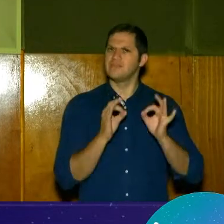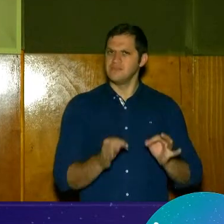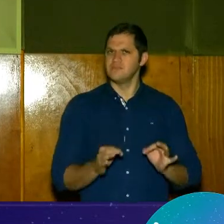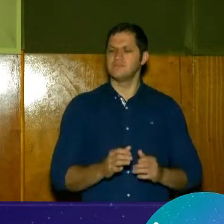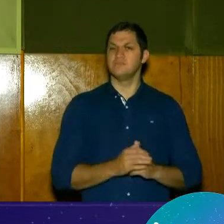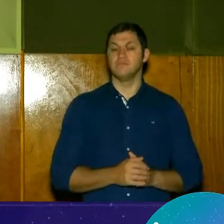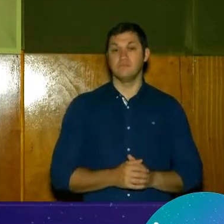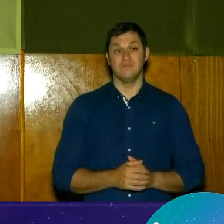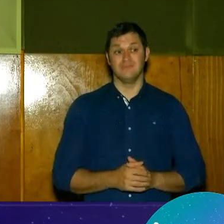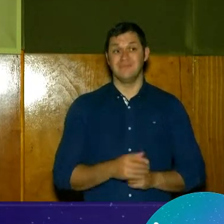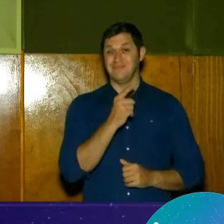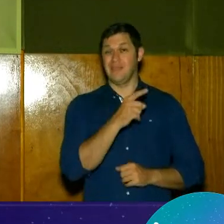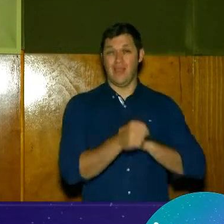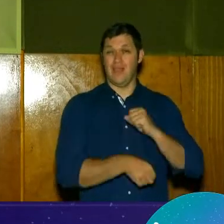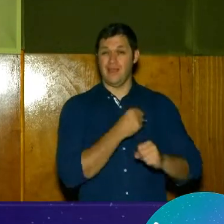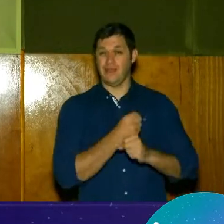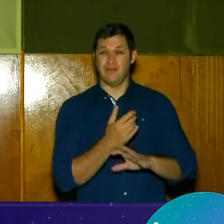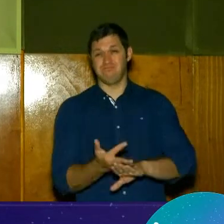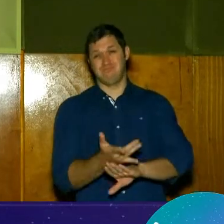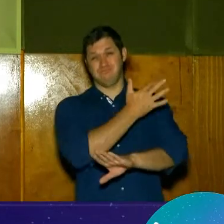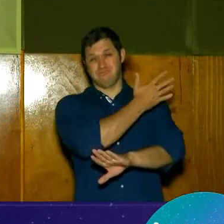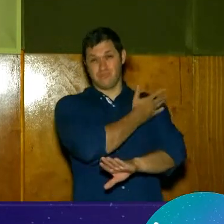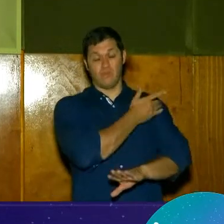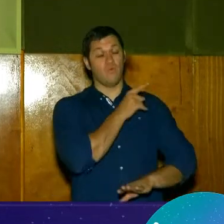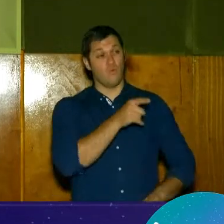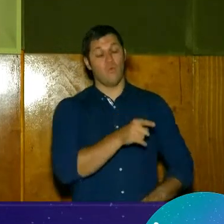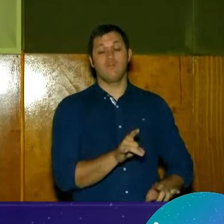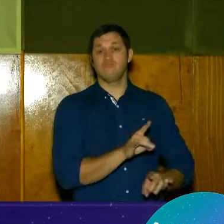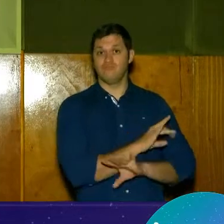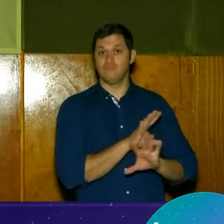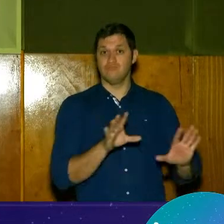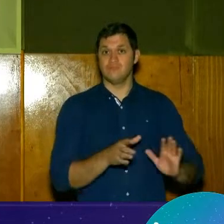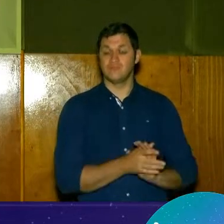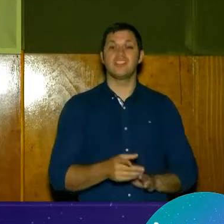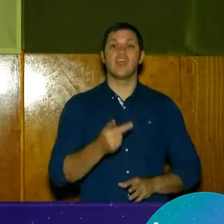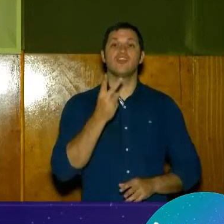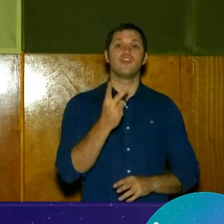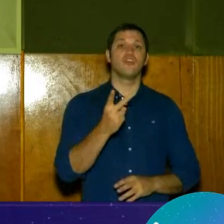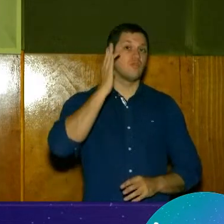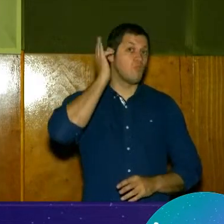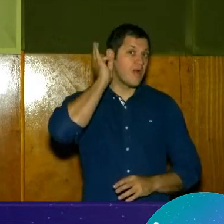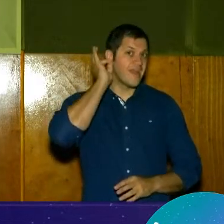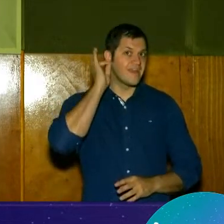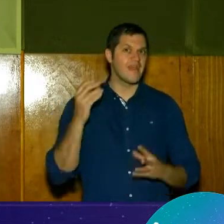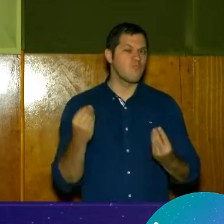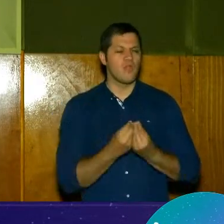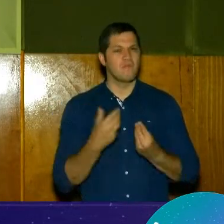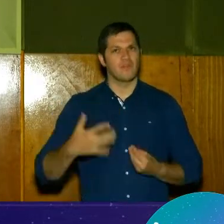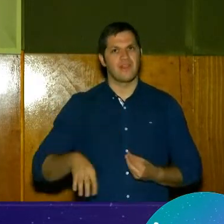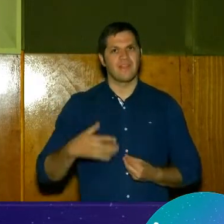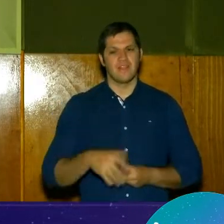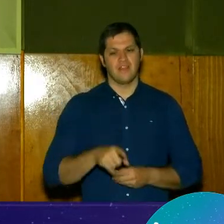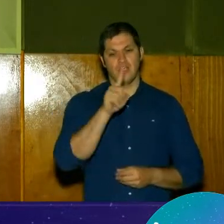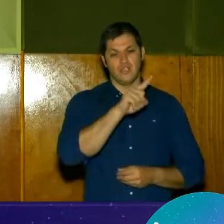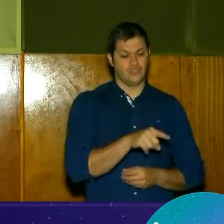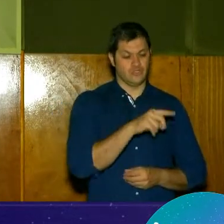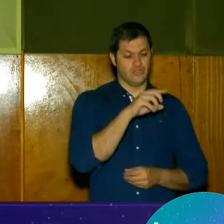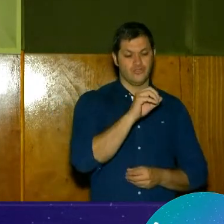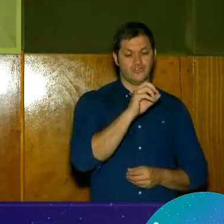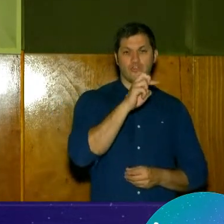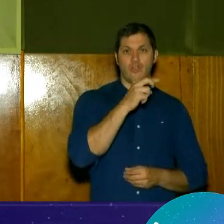son correctas digamos hay que hacerles ajustes sabemos que hay relatividad y todo pero son super precisas